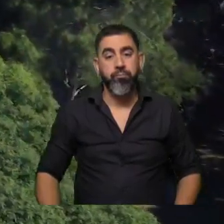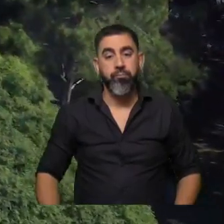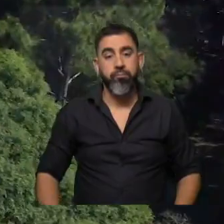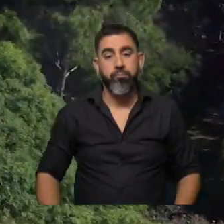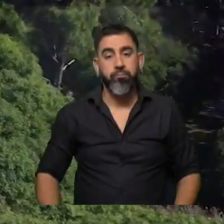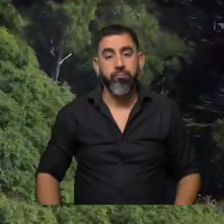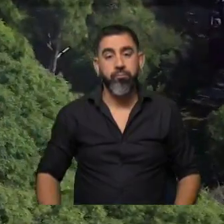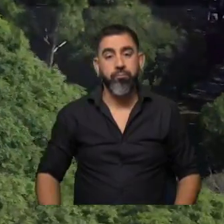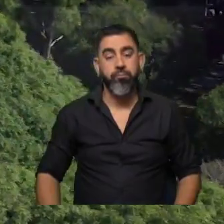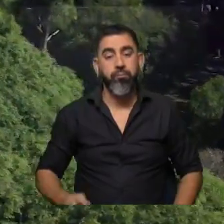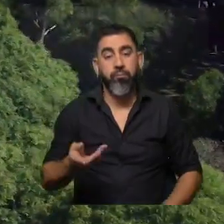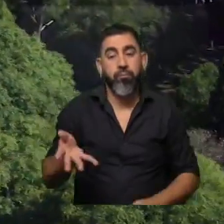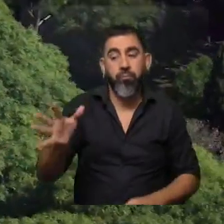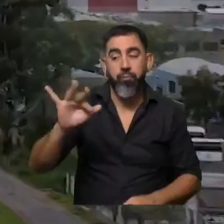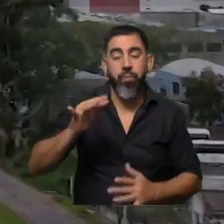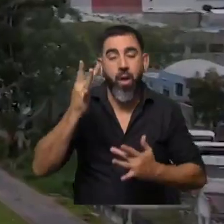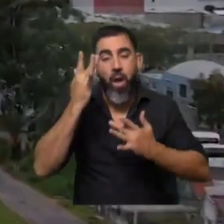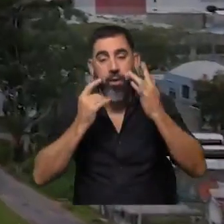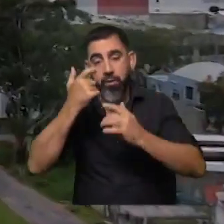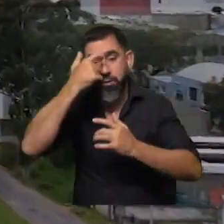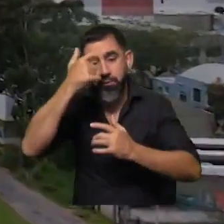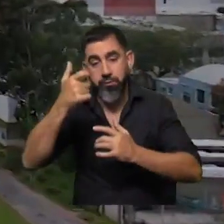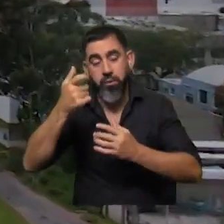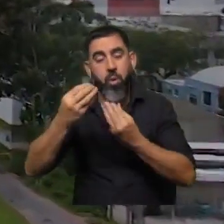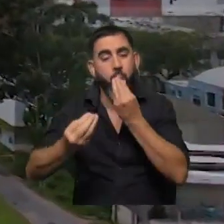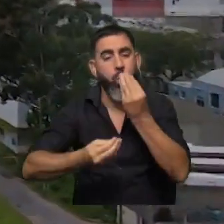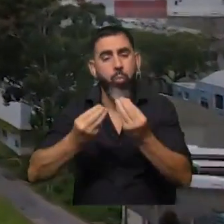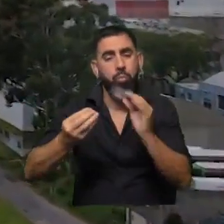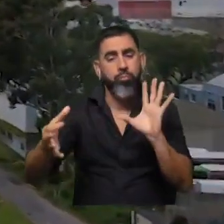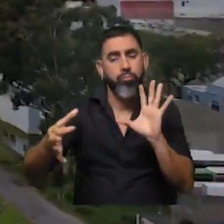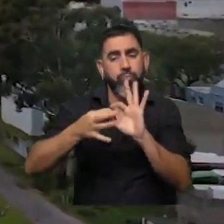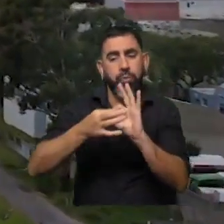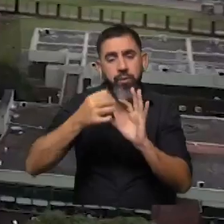Y en ese día a día lleno de arte y ciencia, ¿cómo es el vínculo